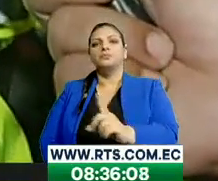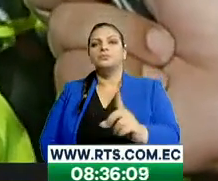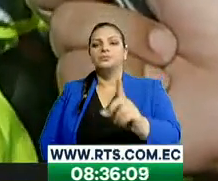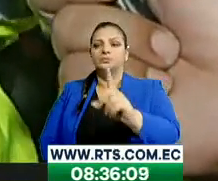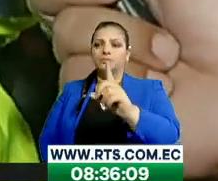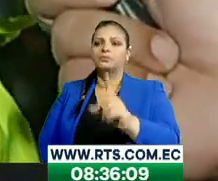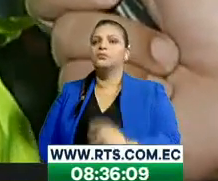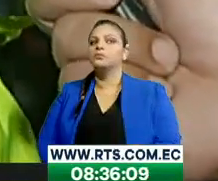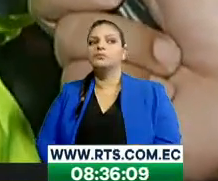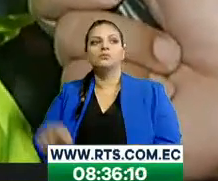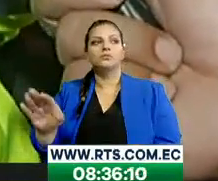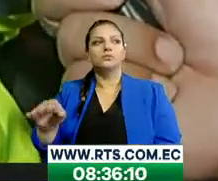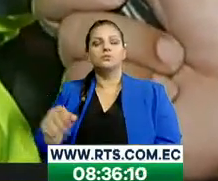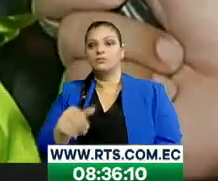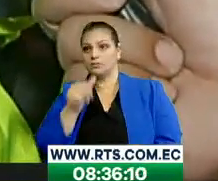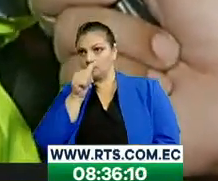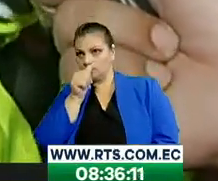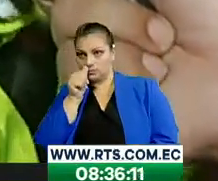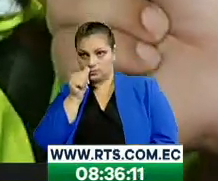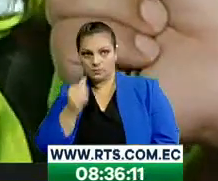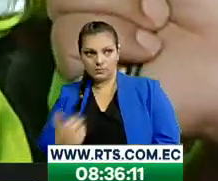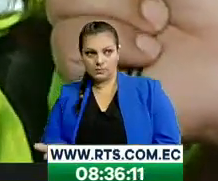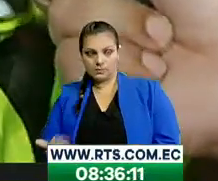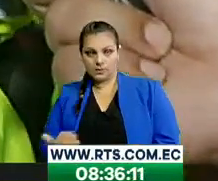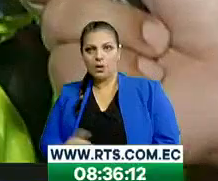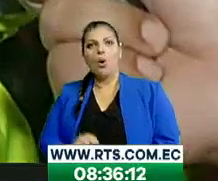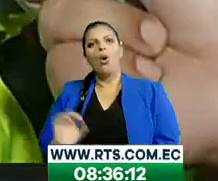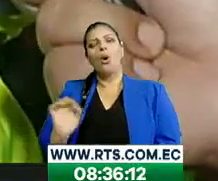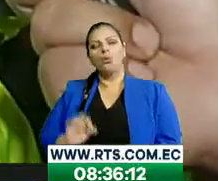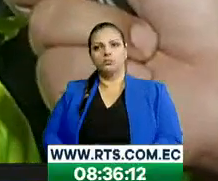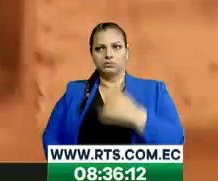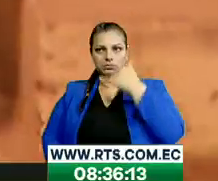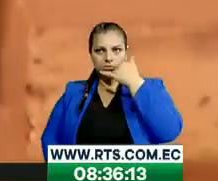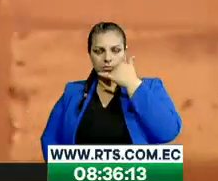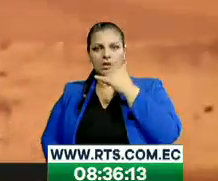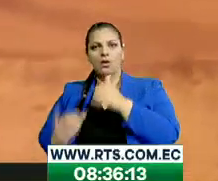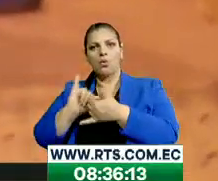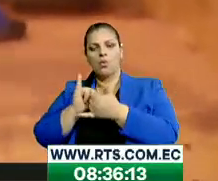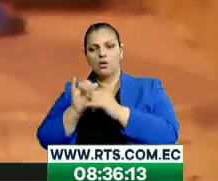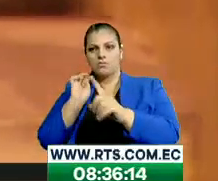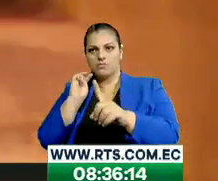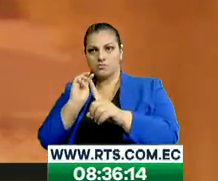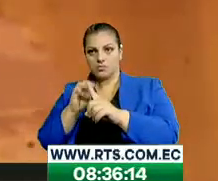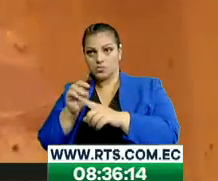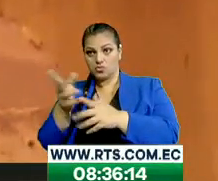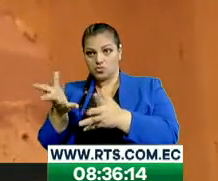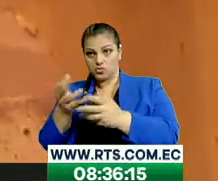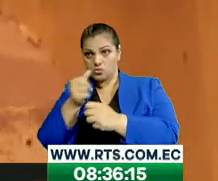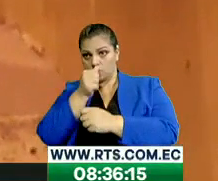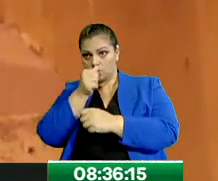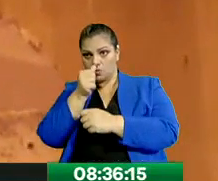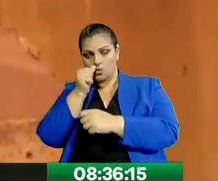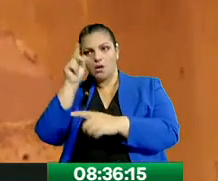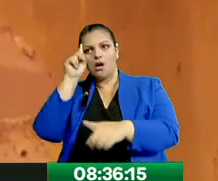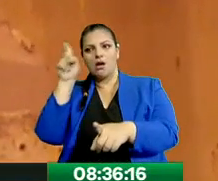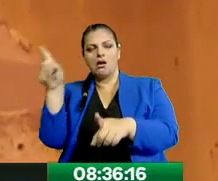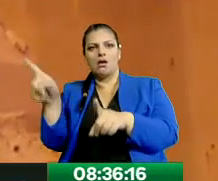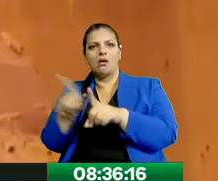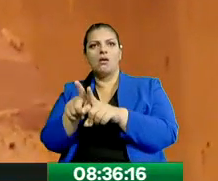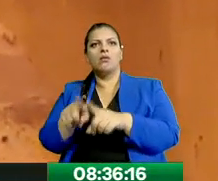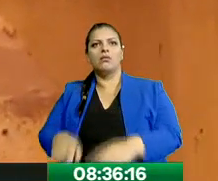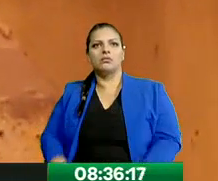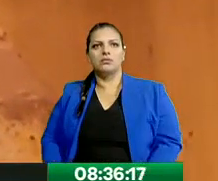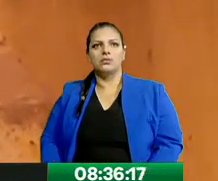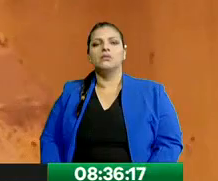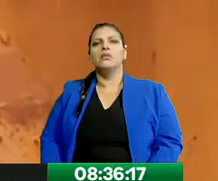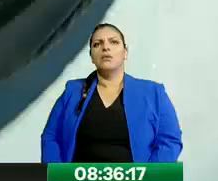aledaño, y también mediante llamadas telefónicas o mediante WhatsApp. Con autorización de un fiscal, los gendarmes allanaron un